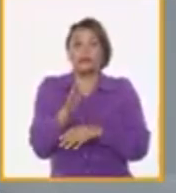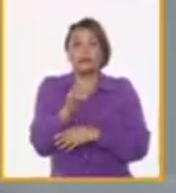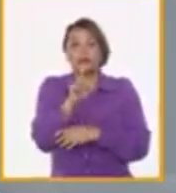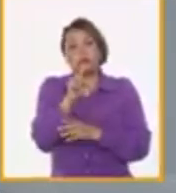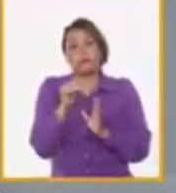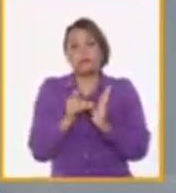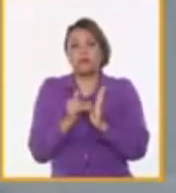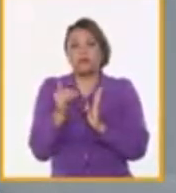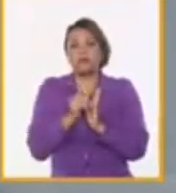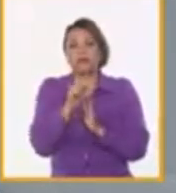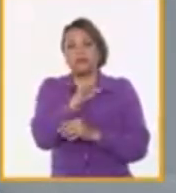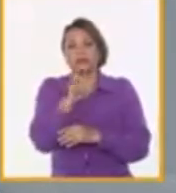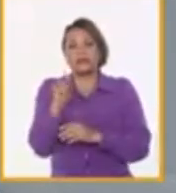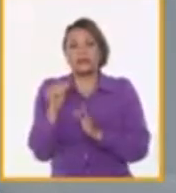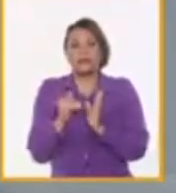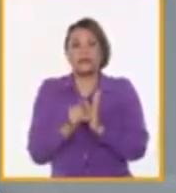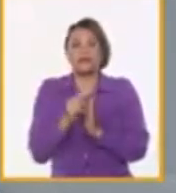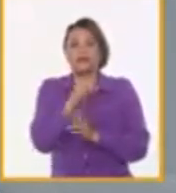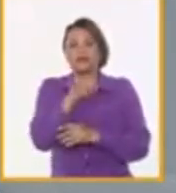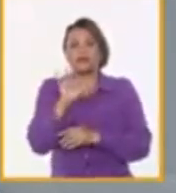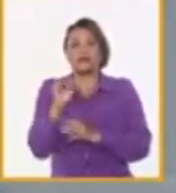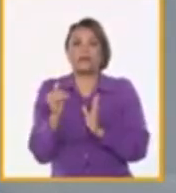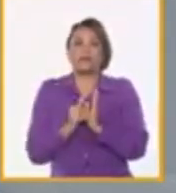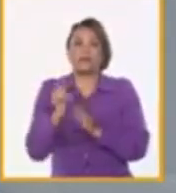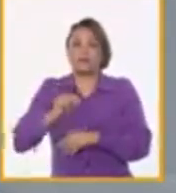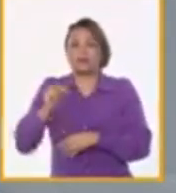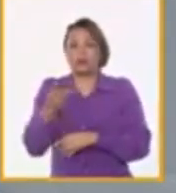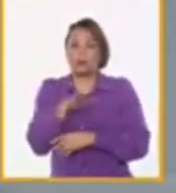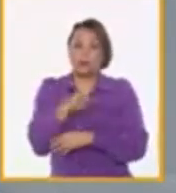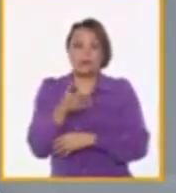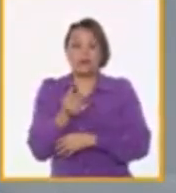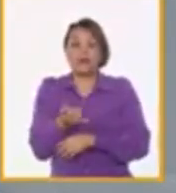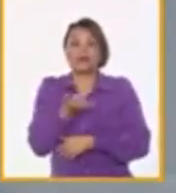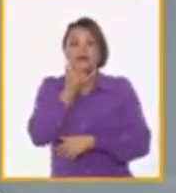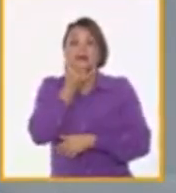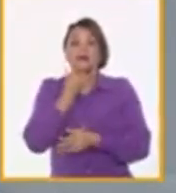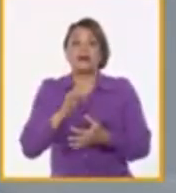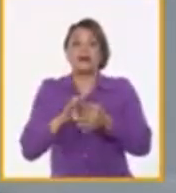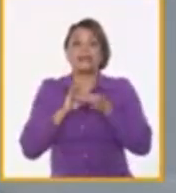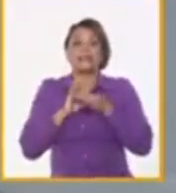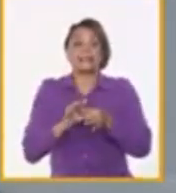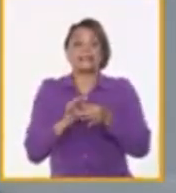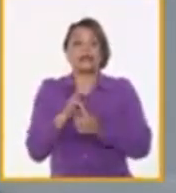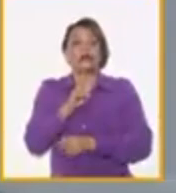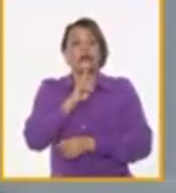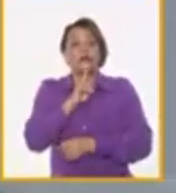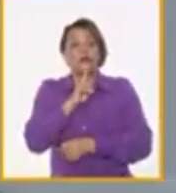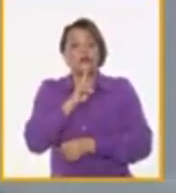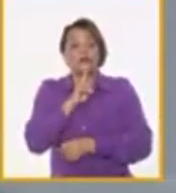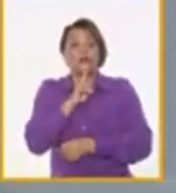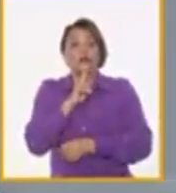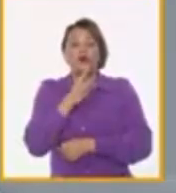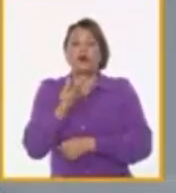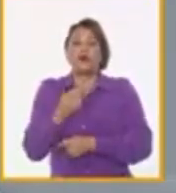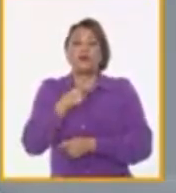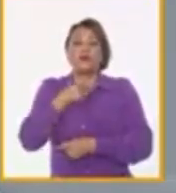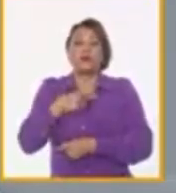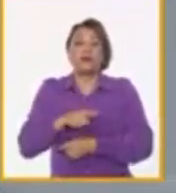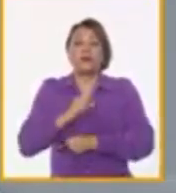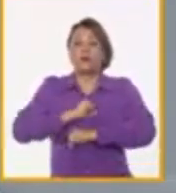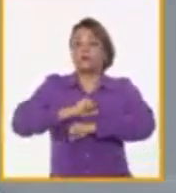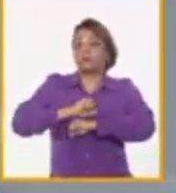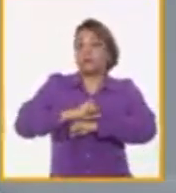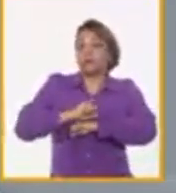1.013.000, 1.018.000 personas afectadas por equipos de bombeo,